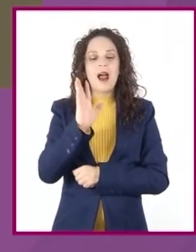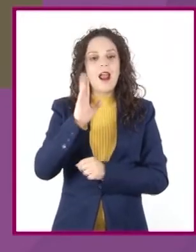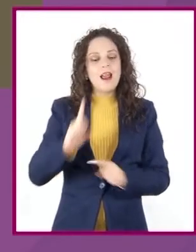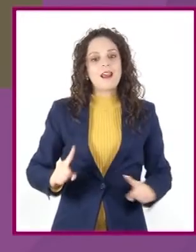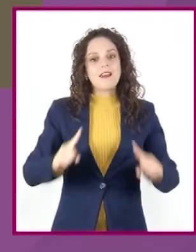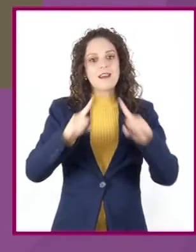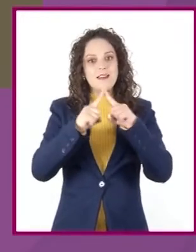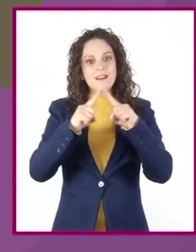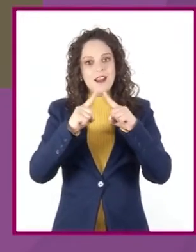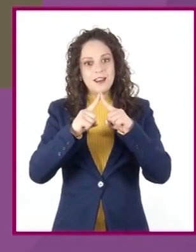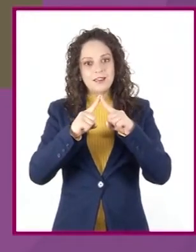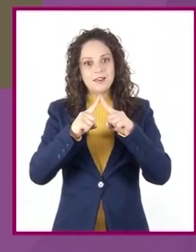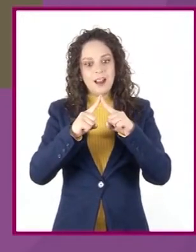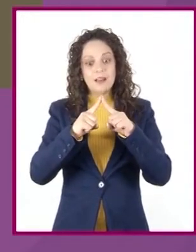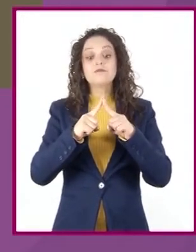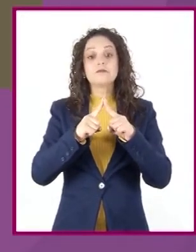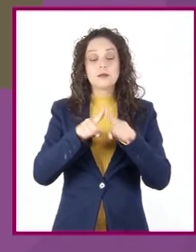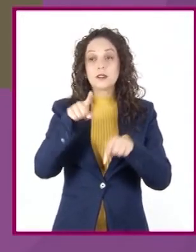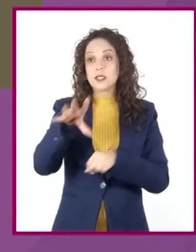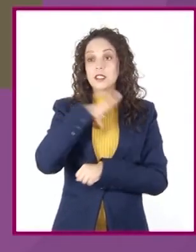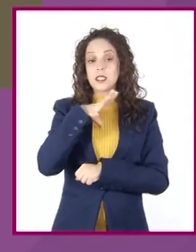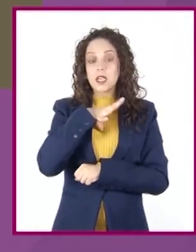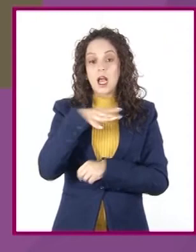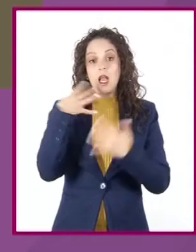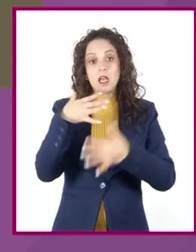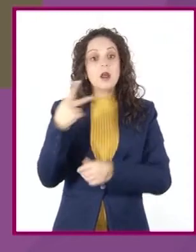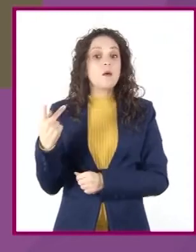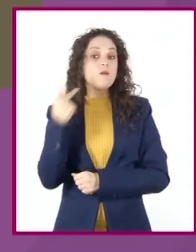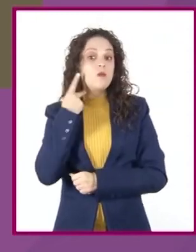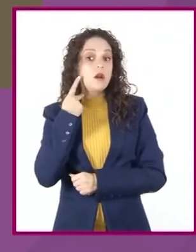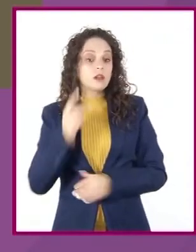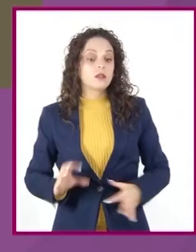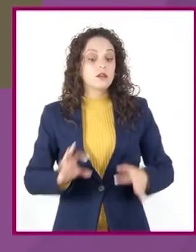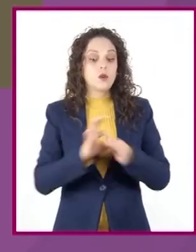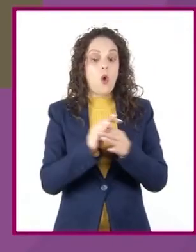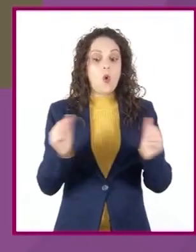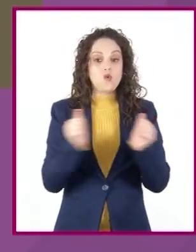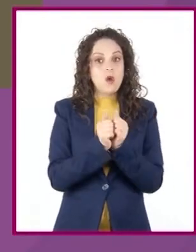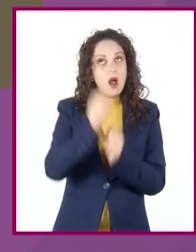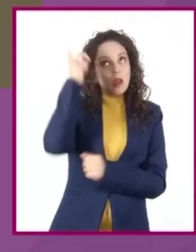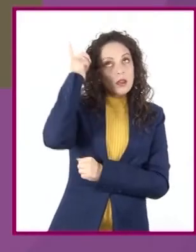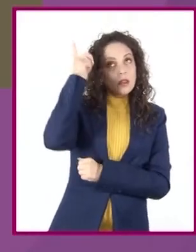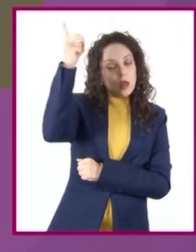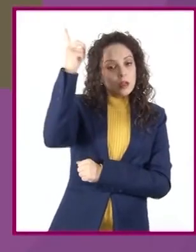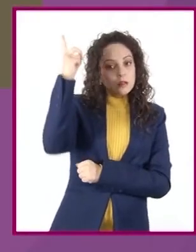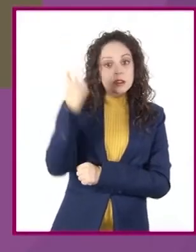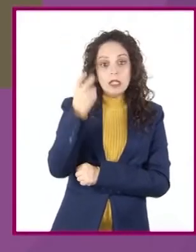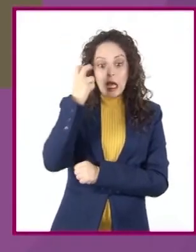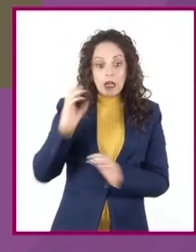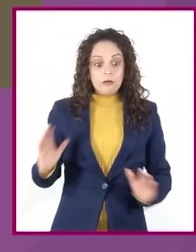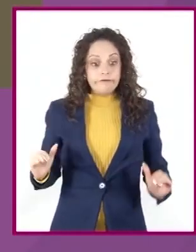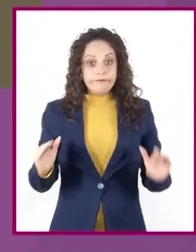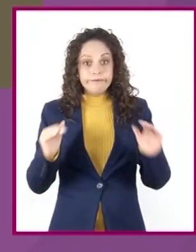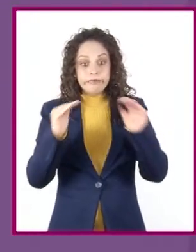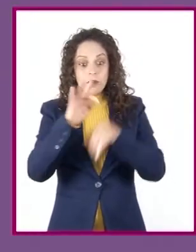administrativo donde comulgó lo divino con lo político. Sus ruinas nos hablan de ello.